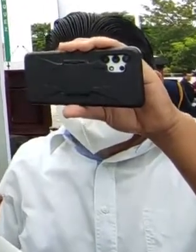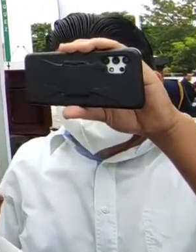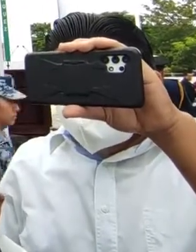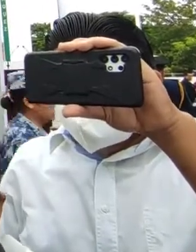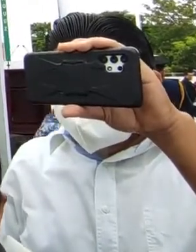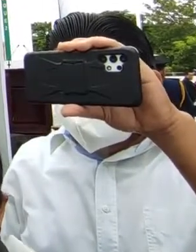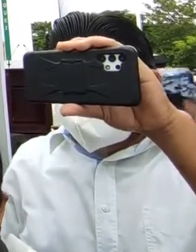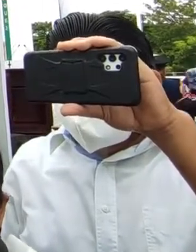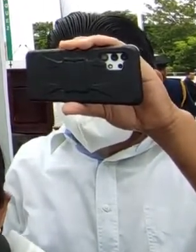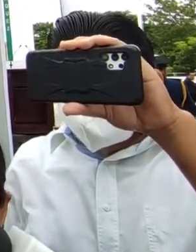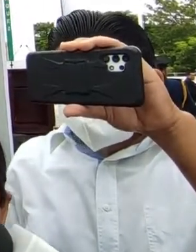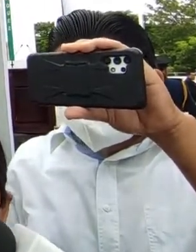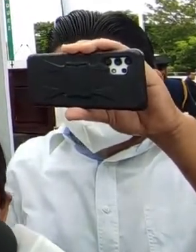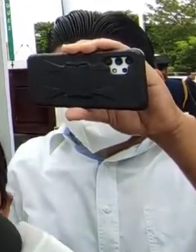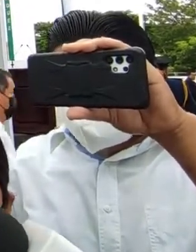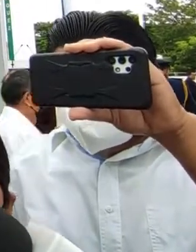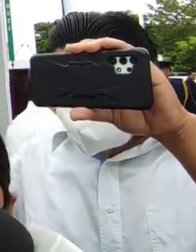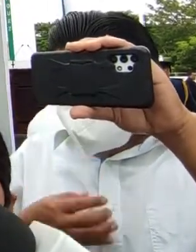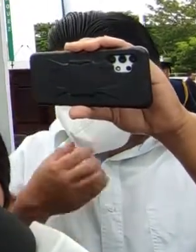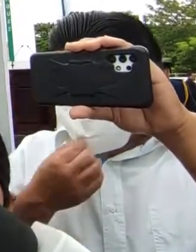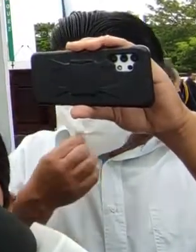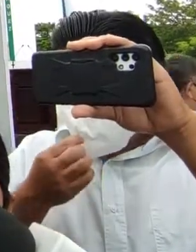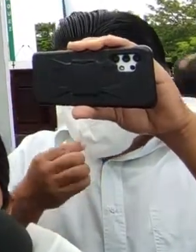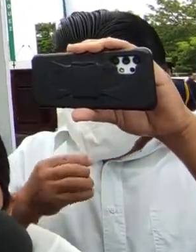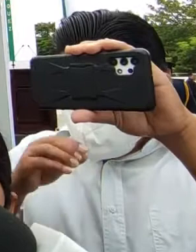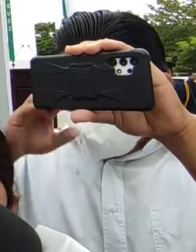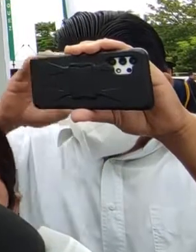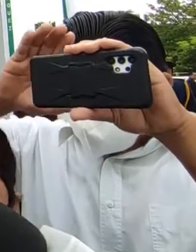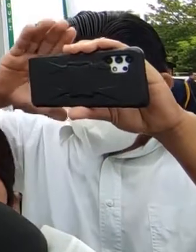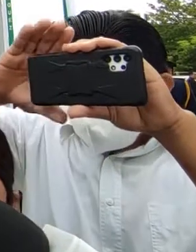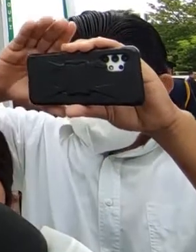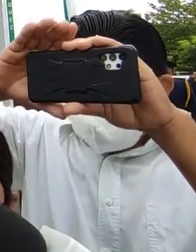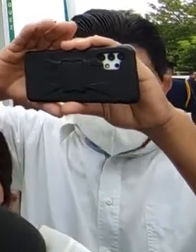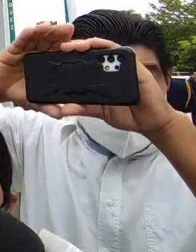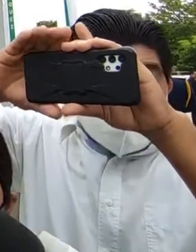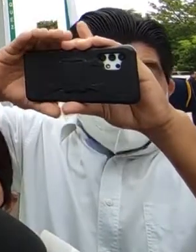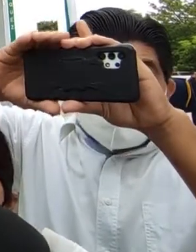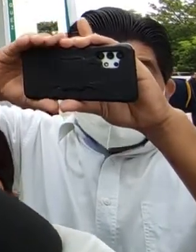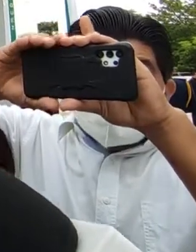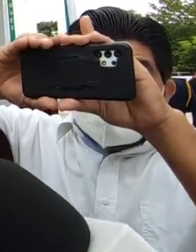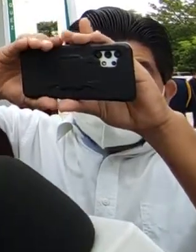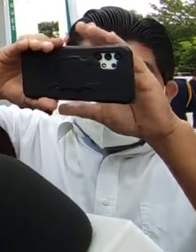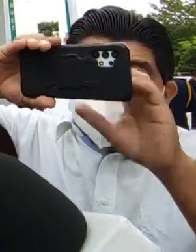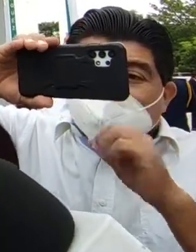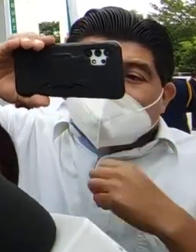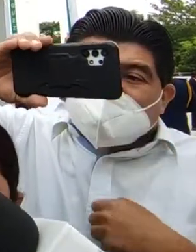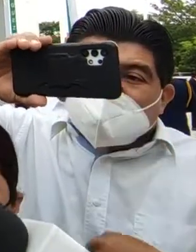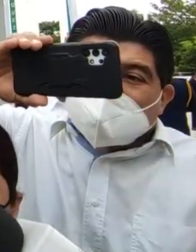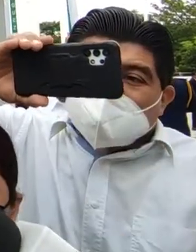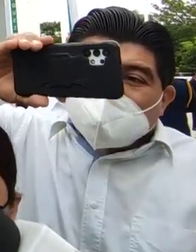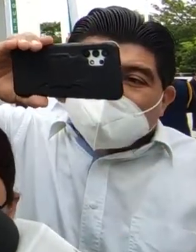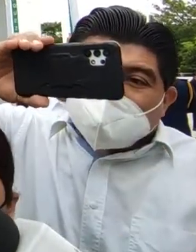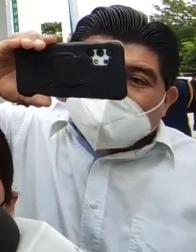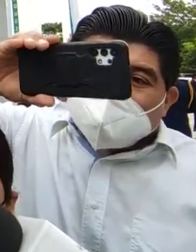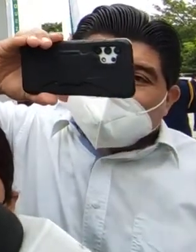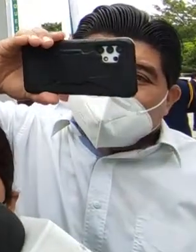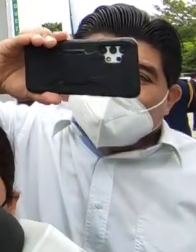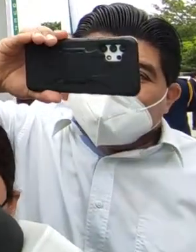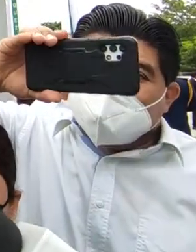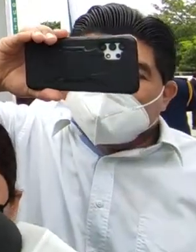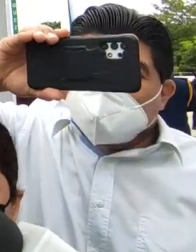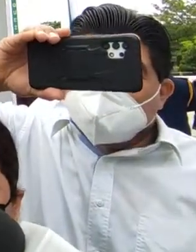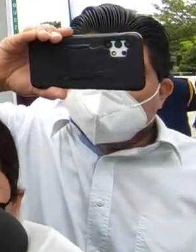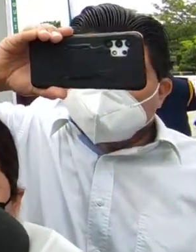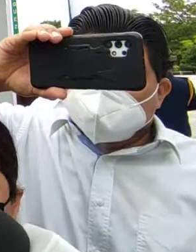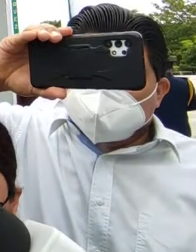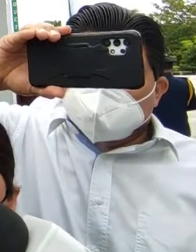210. En algunos municipios ya están terminadas estas sucursales, pero debido a que no hay conectividad de